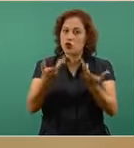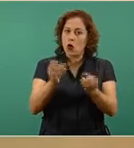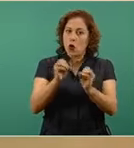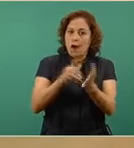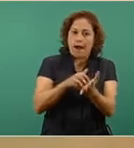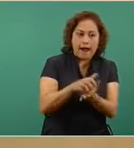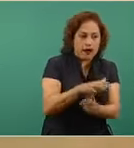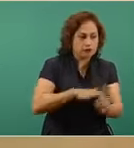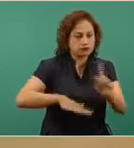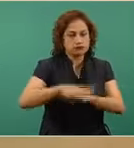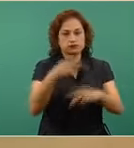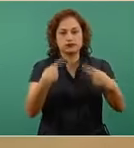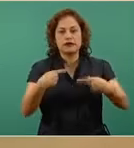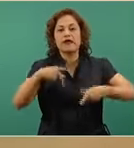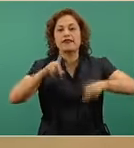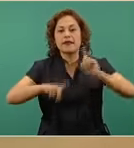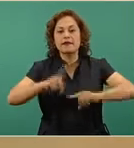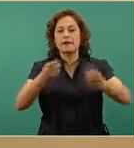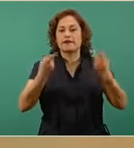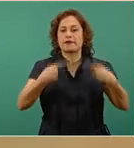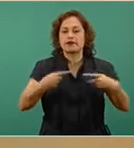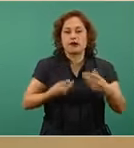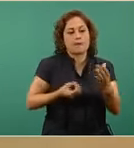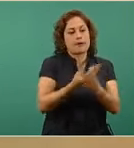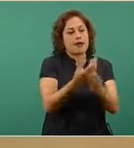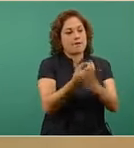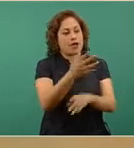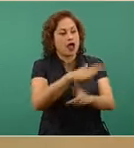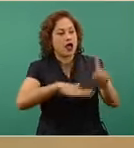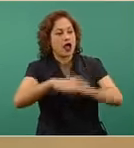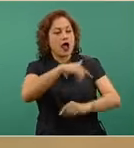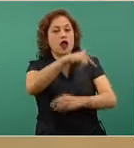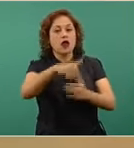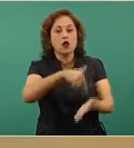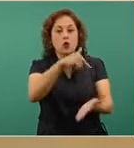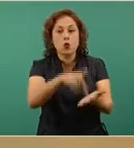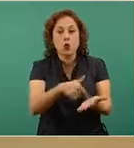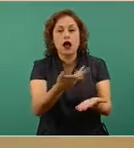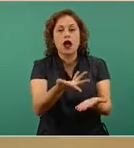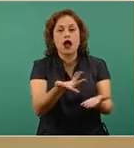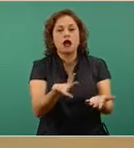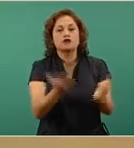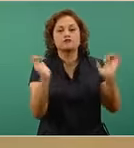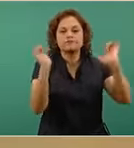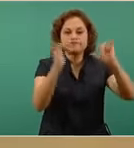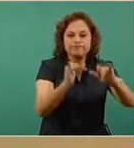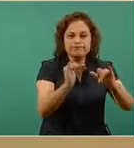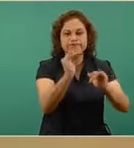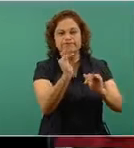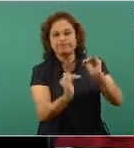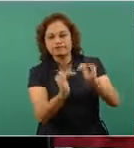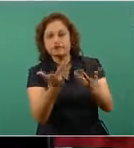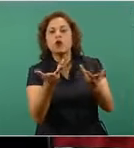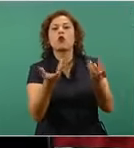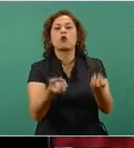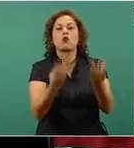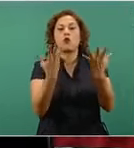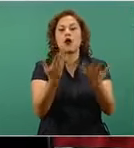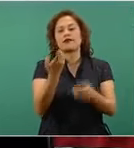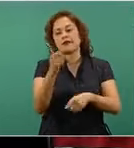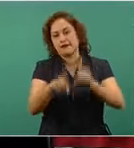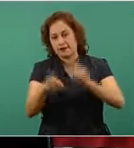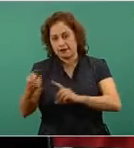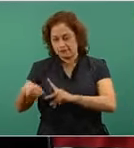el transporte, las plazas públicas, los empleos, son más para espacios del mismo tamaño.